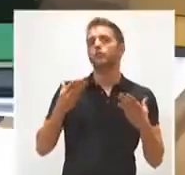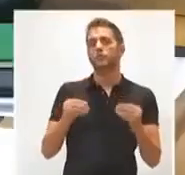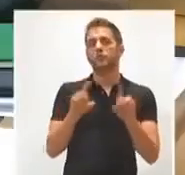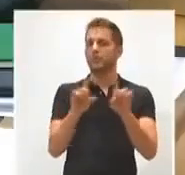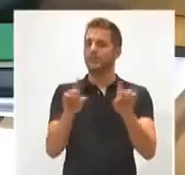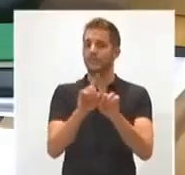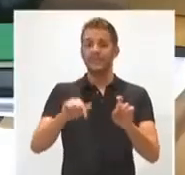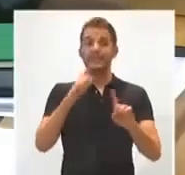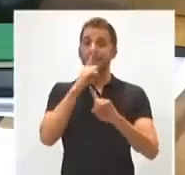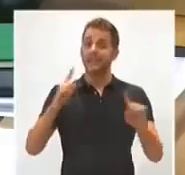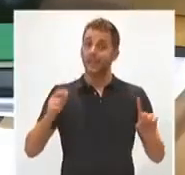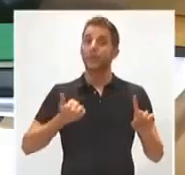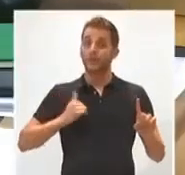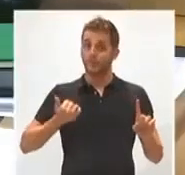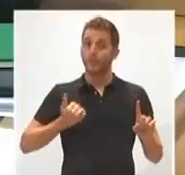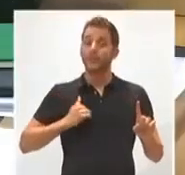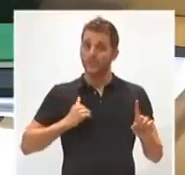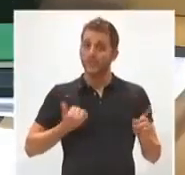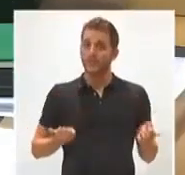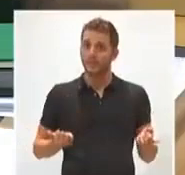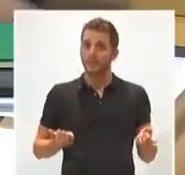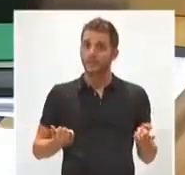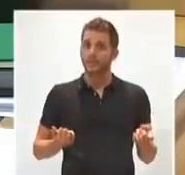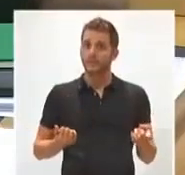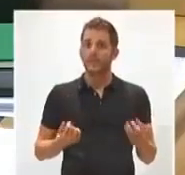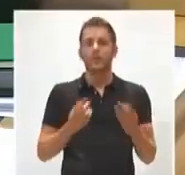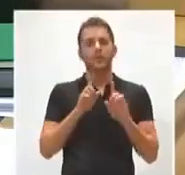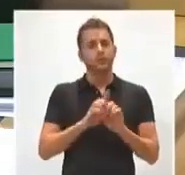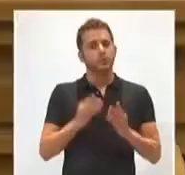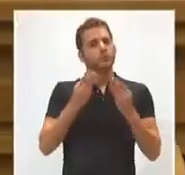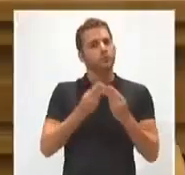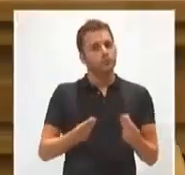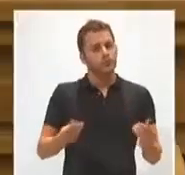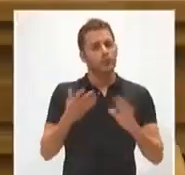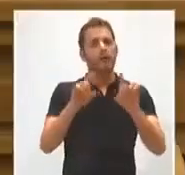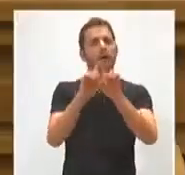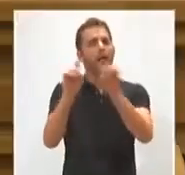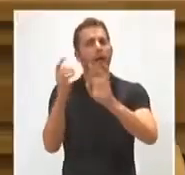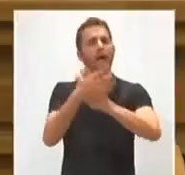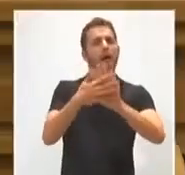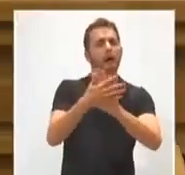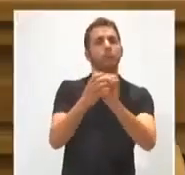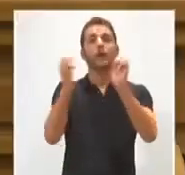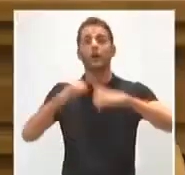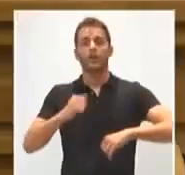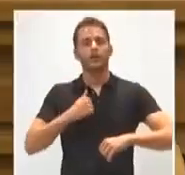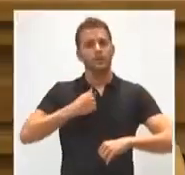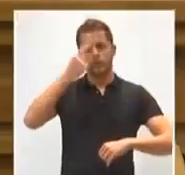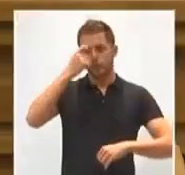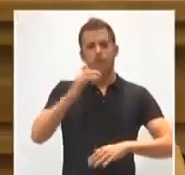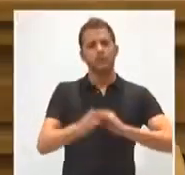aprovechado en silencio con discreción para llegar a muchos acuerdos con muchas empresas y yo creo que vamos a poder seguir encabezando